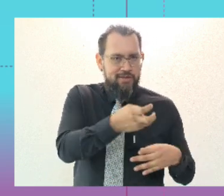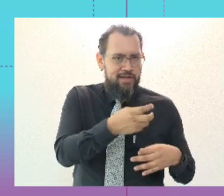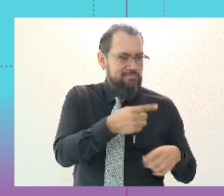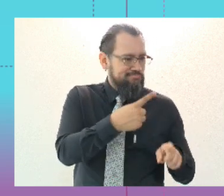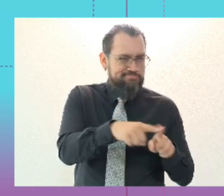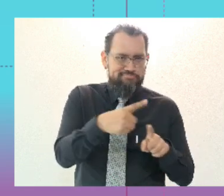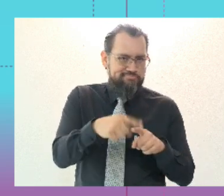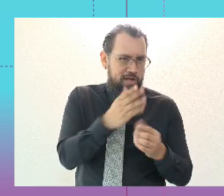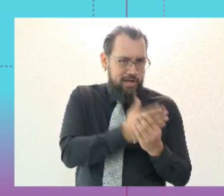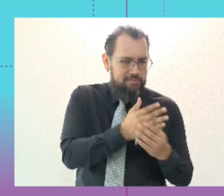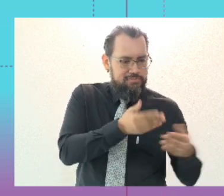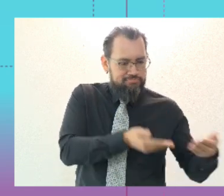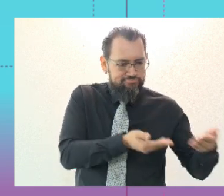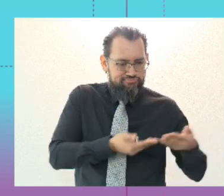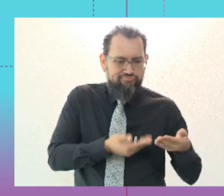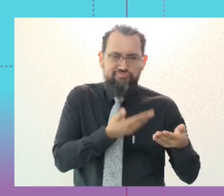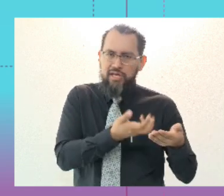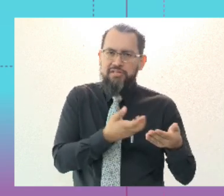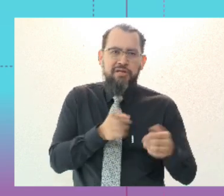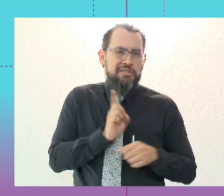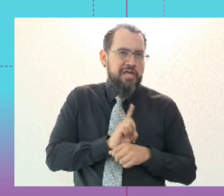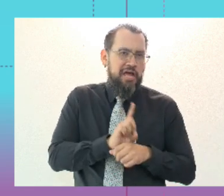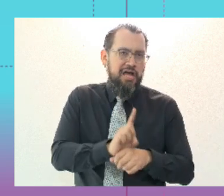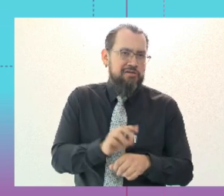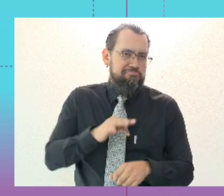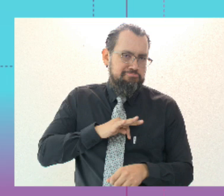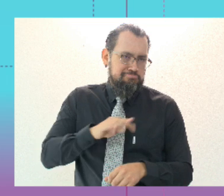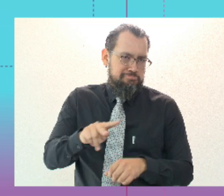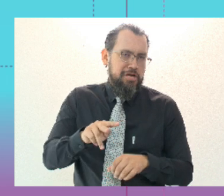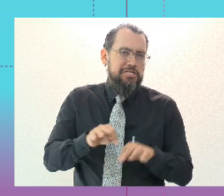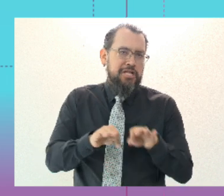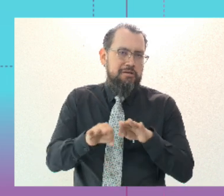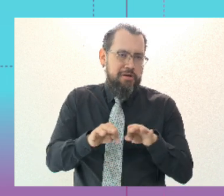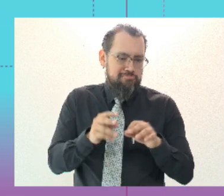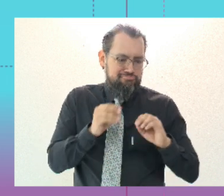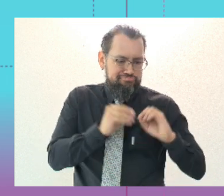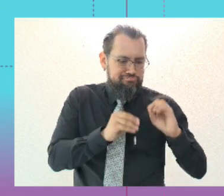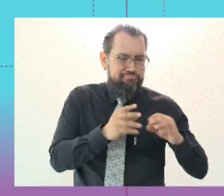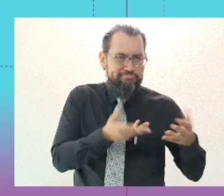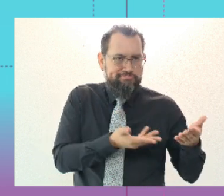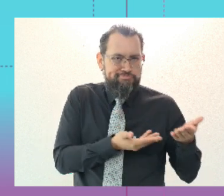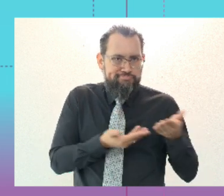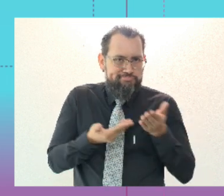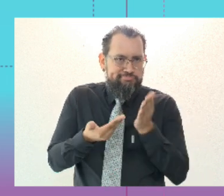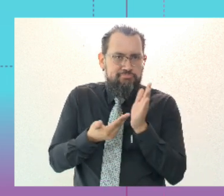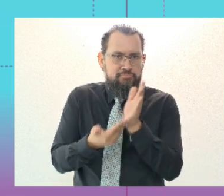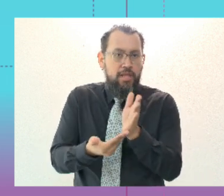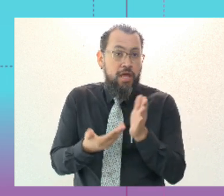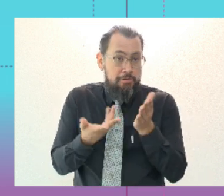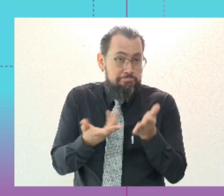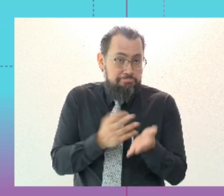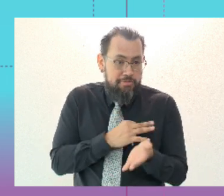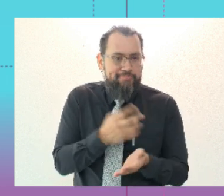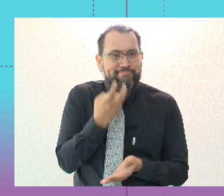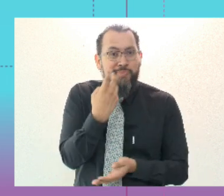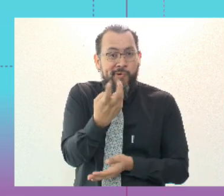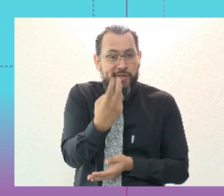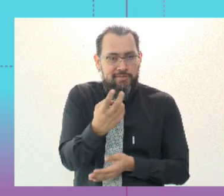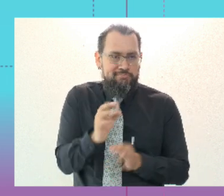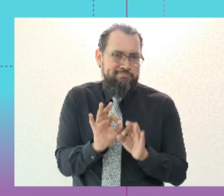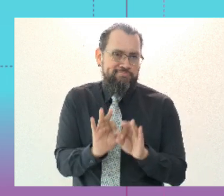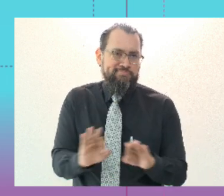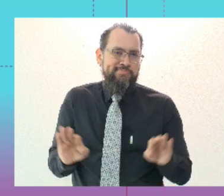van generando en el día a día, ¿verdad? En el cumplimiento de nuestras funciones. Entonces, de ahí radica la importancia